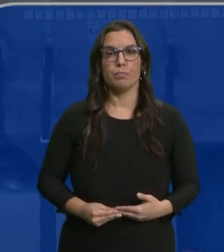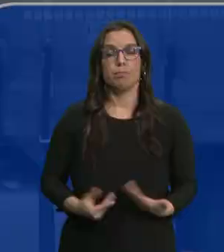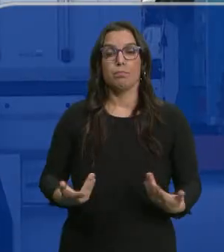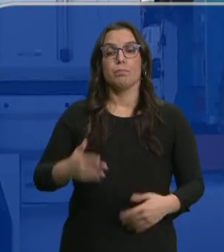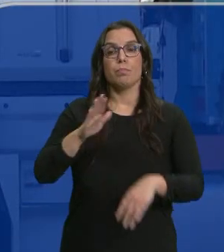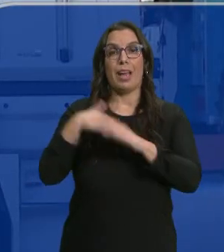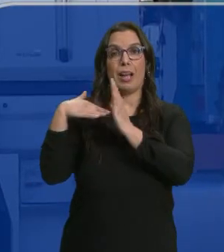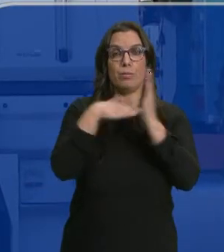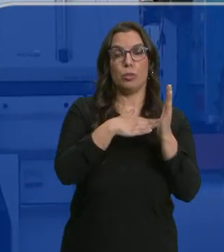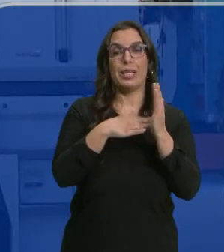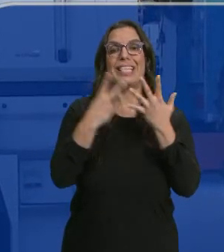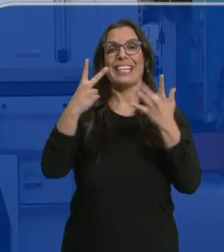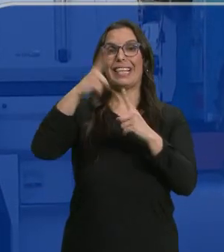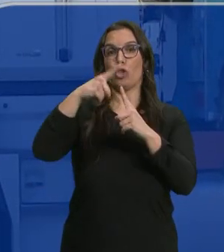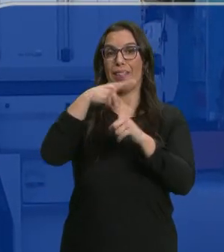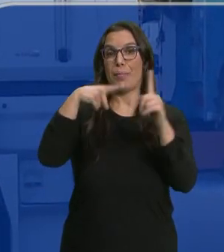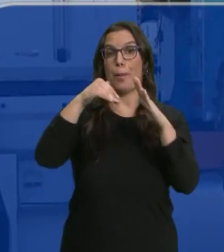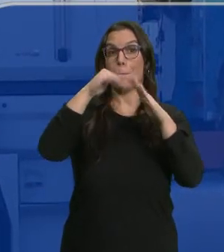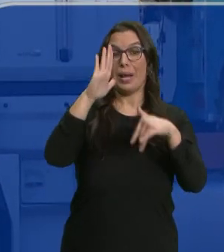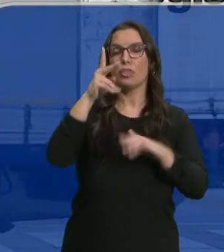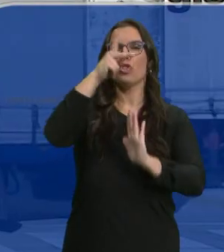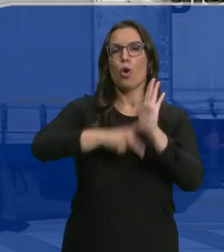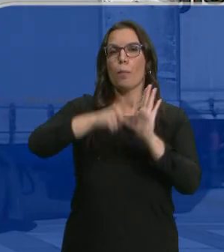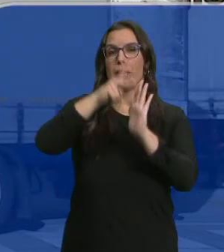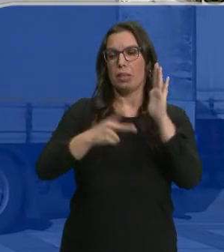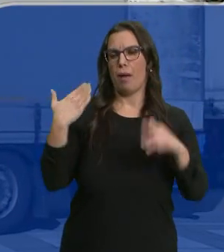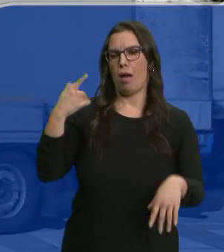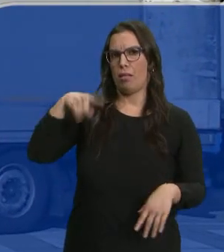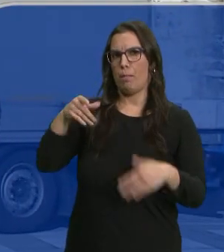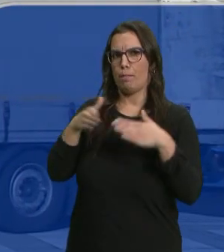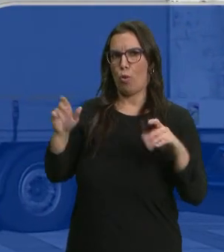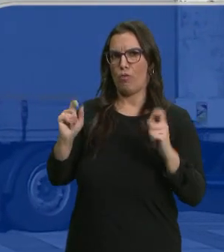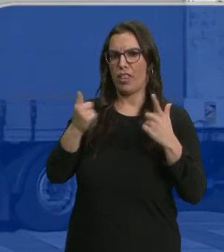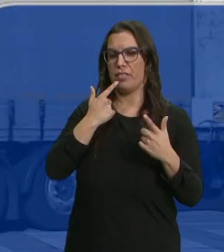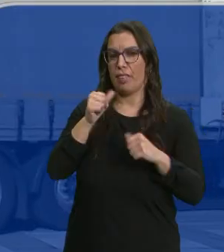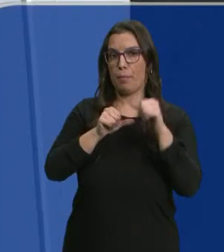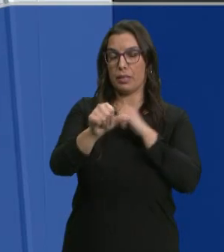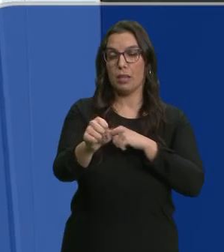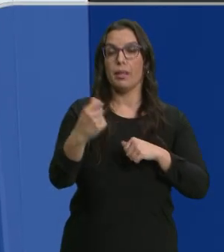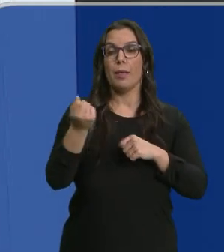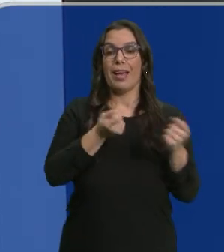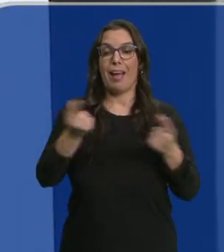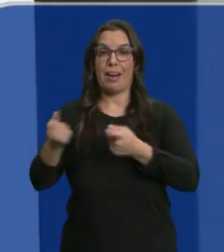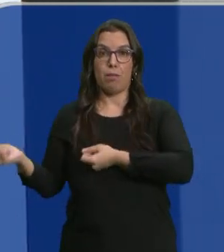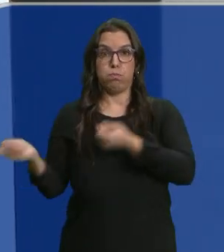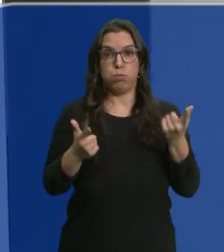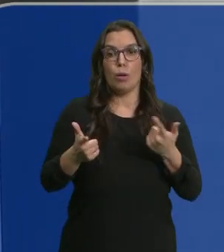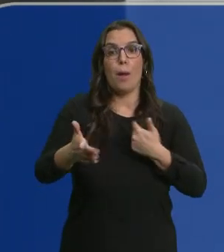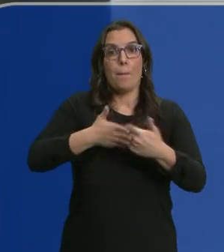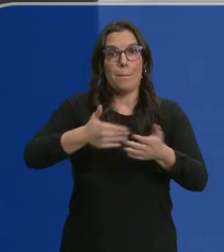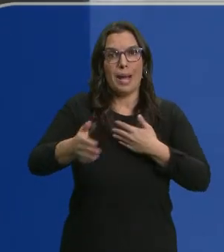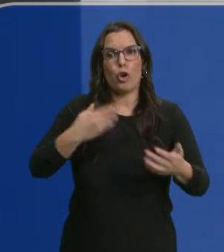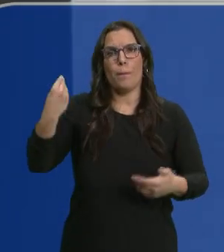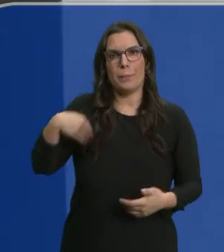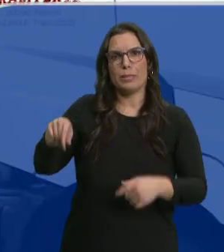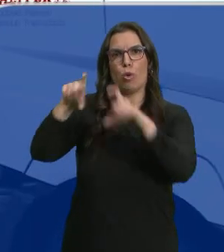todos aquellos camiones de más de 7,5 toneladas, la normativa desde hace unos meses recoge que la carga y la descarga es responsabilidad del propio